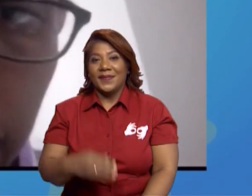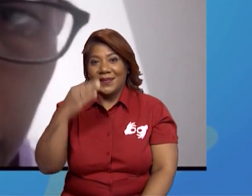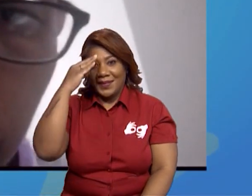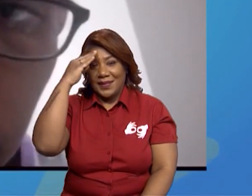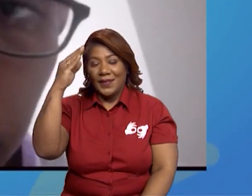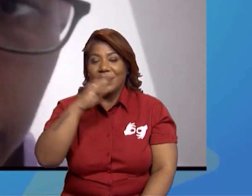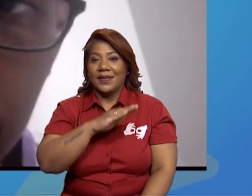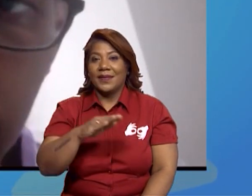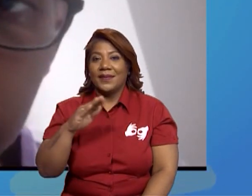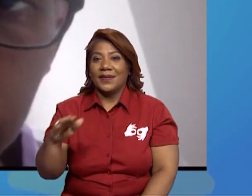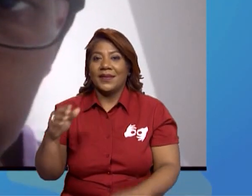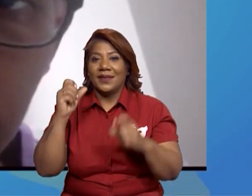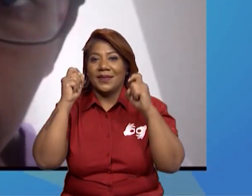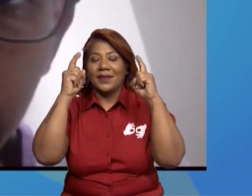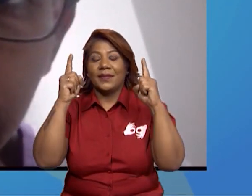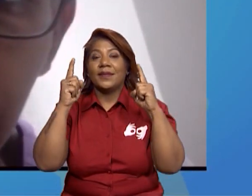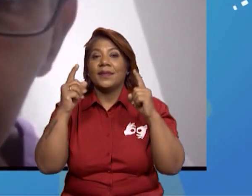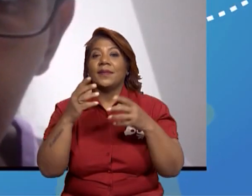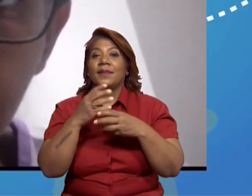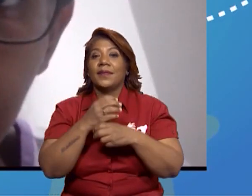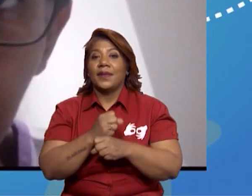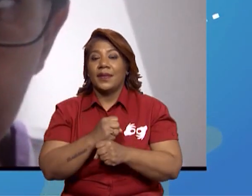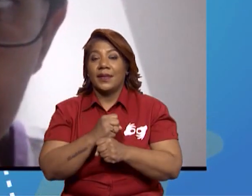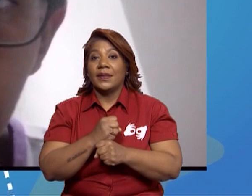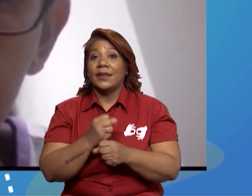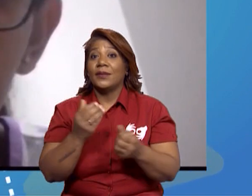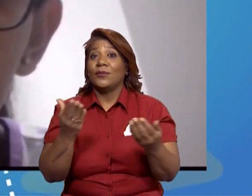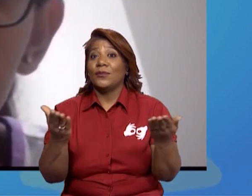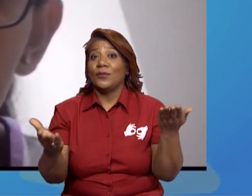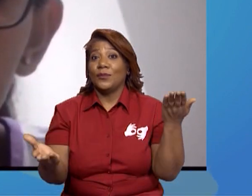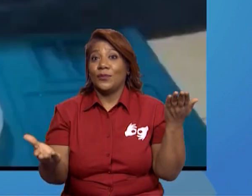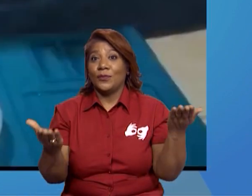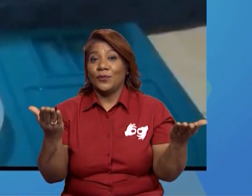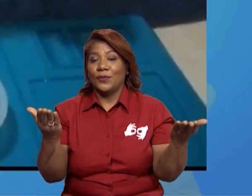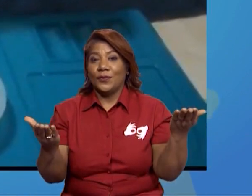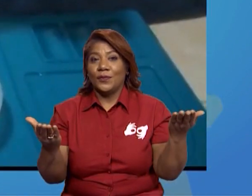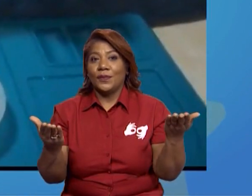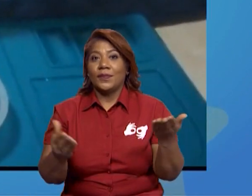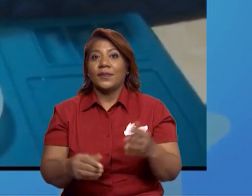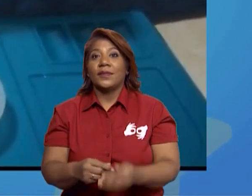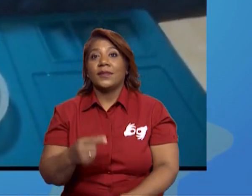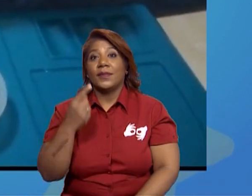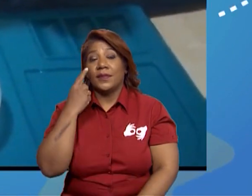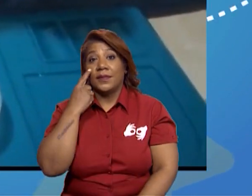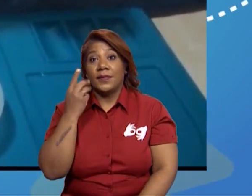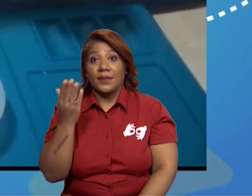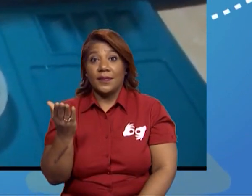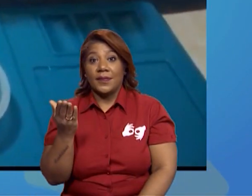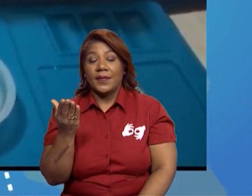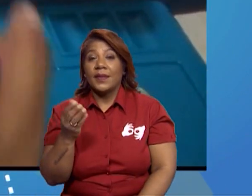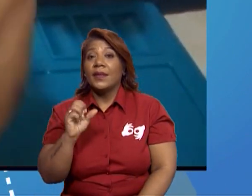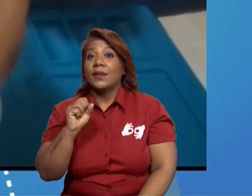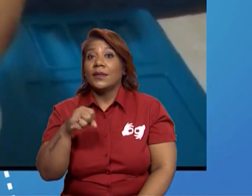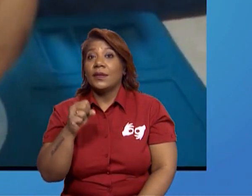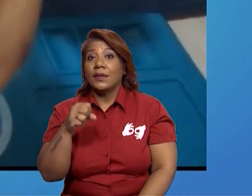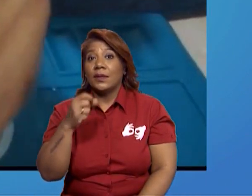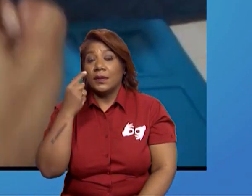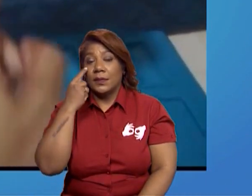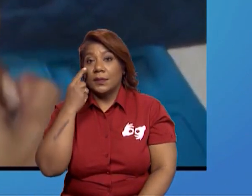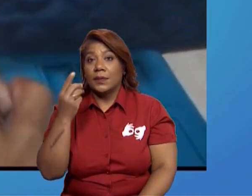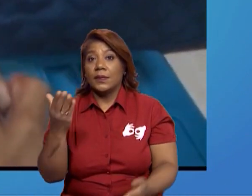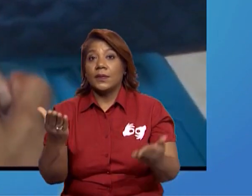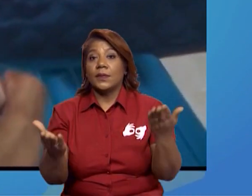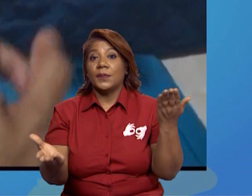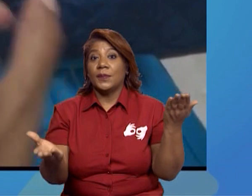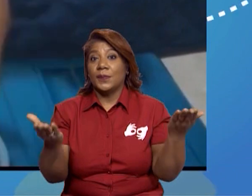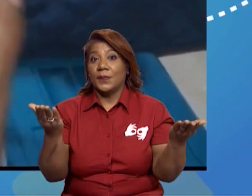descubridores. El día de hoy vamos a hacer el experimento de la balanza. Ahora sí vamos a hacer nuestro experimento. Vemos que la balanza